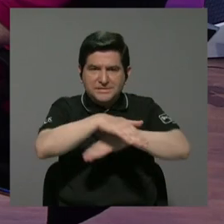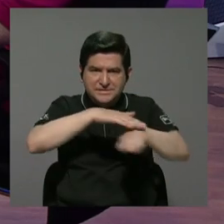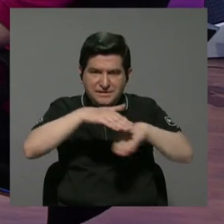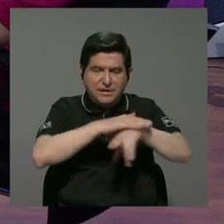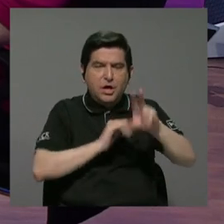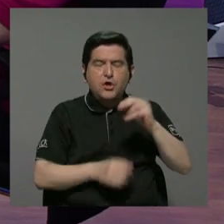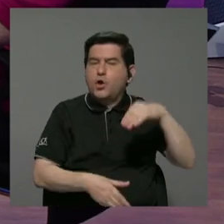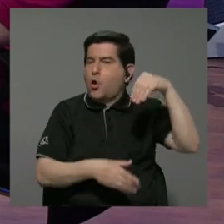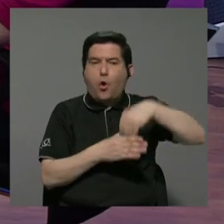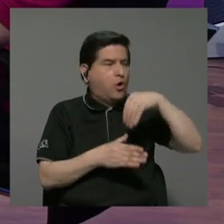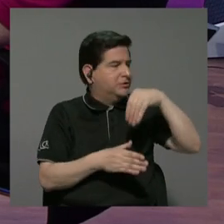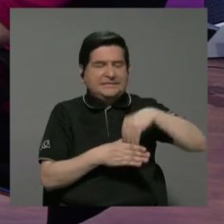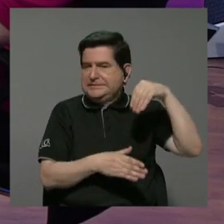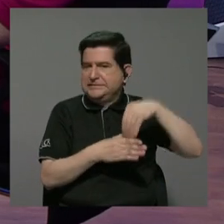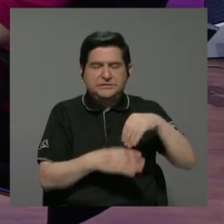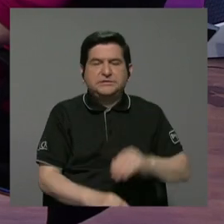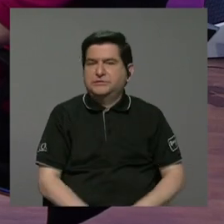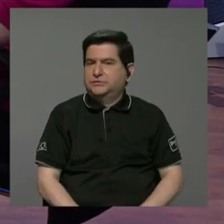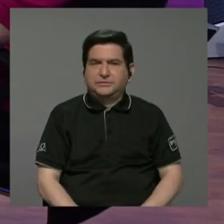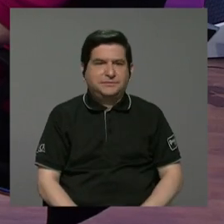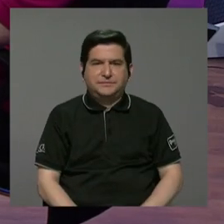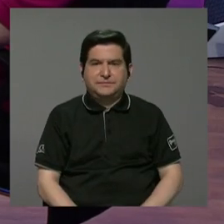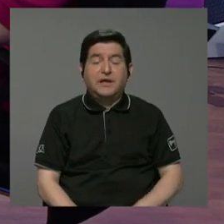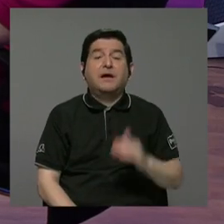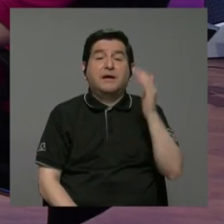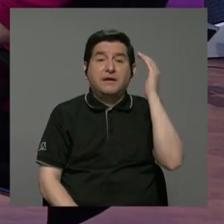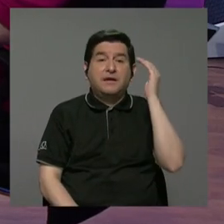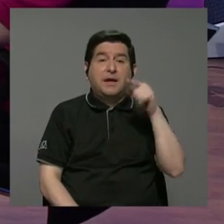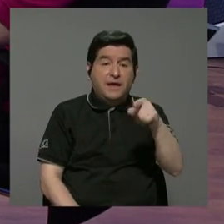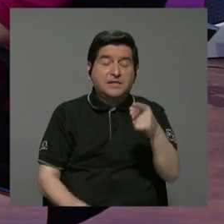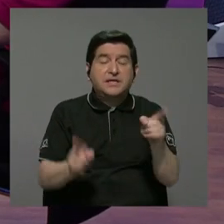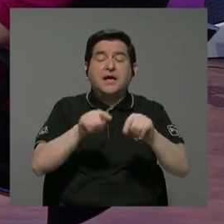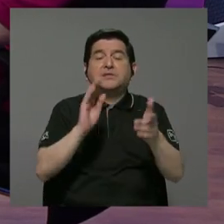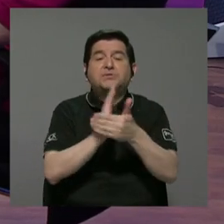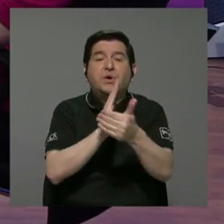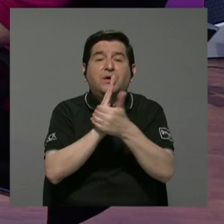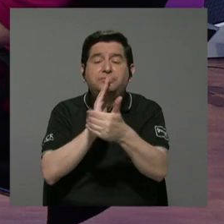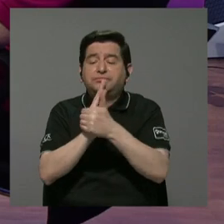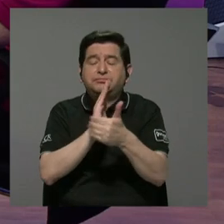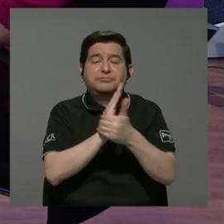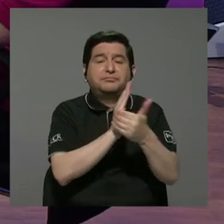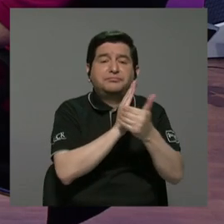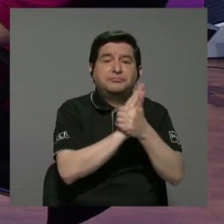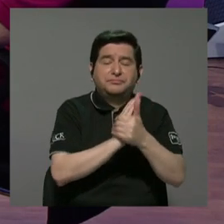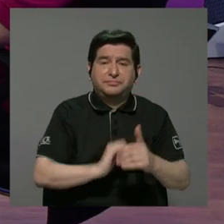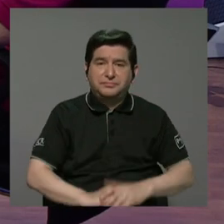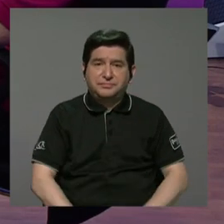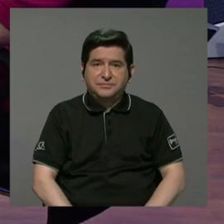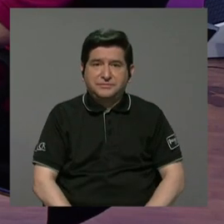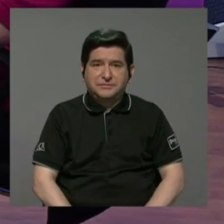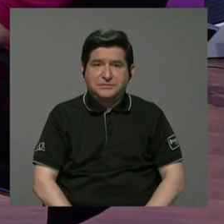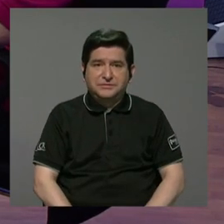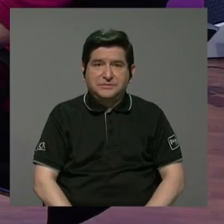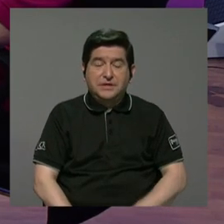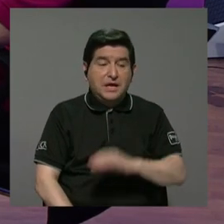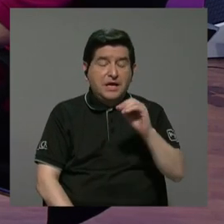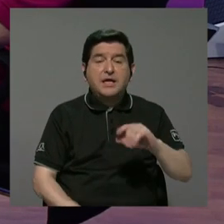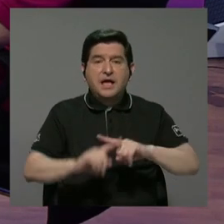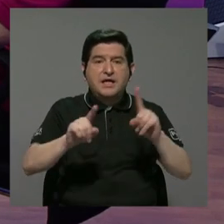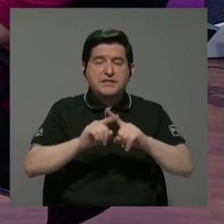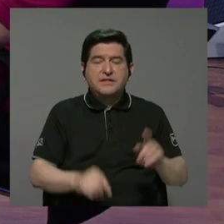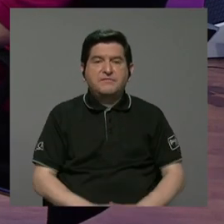no en contenidos, sino en conocimiento, en destrezas, en habilidades, y en